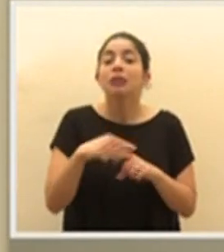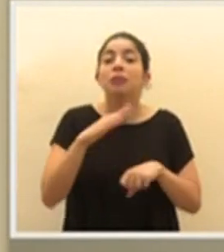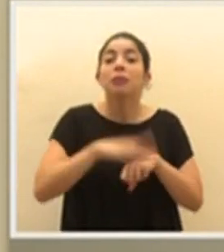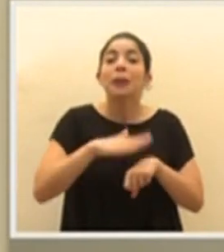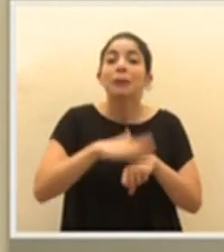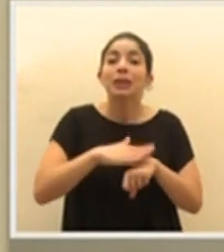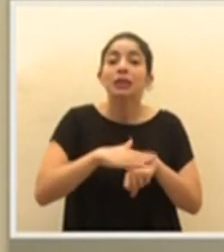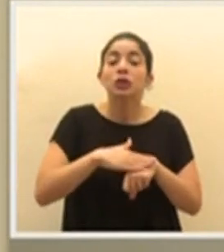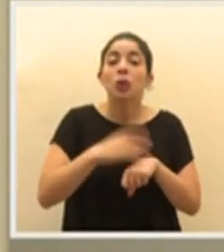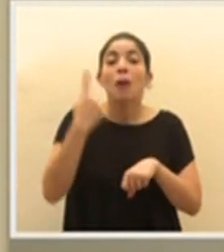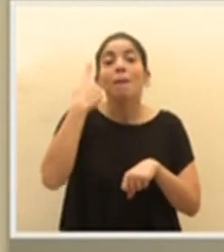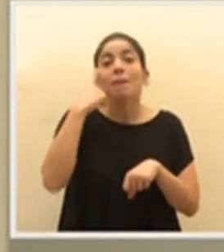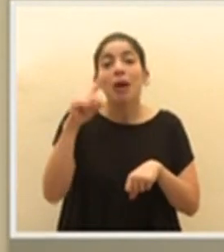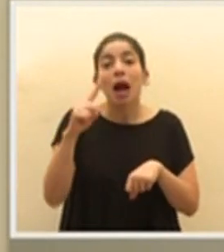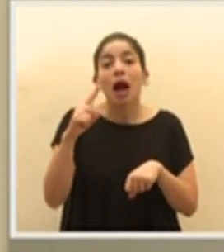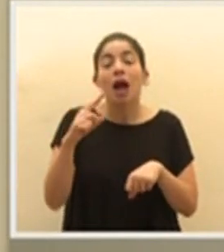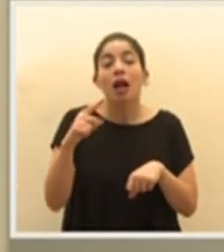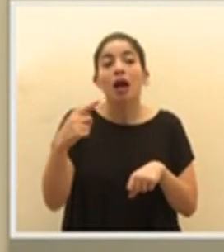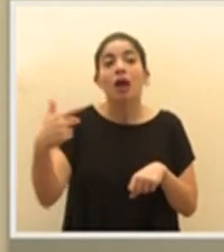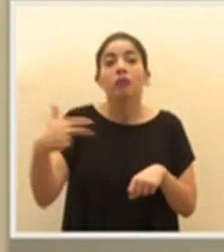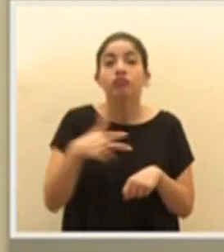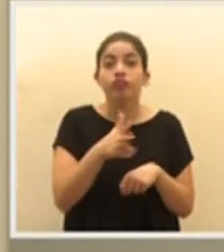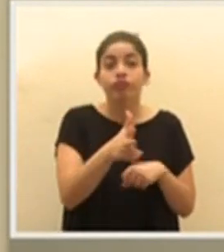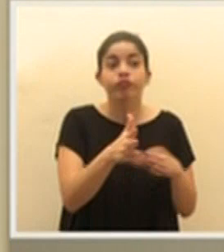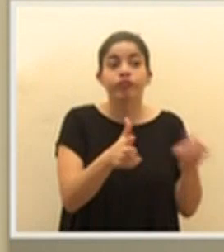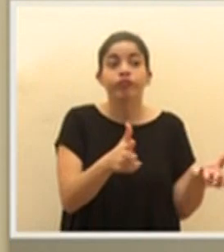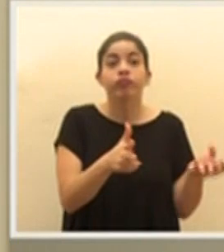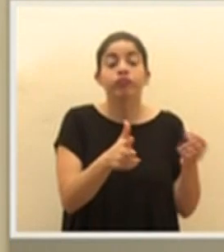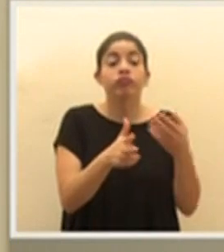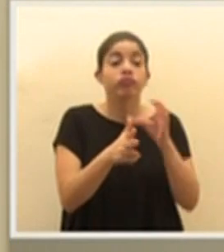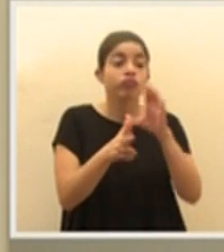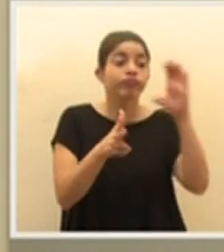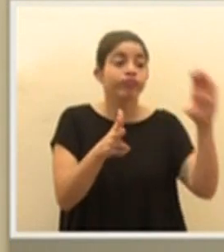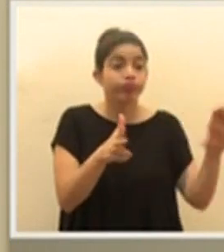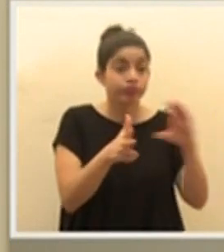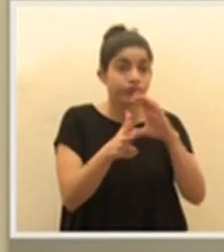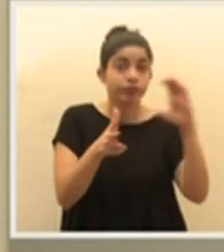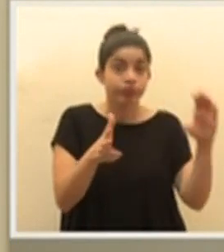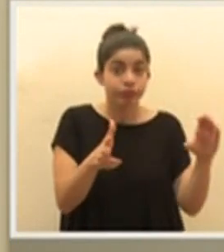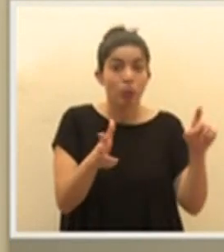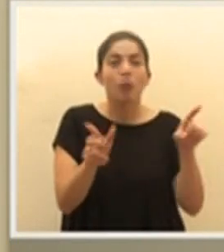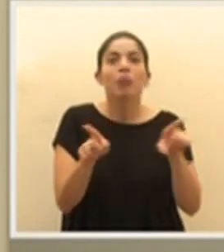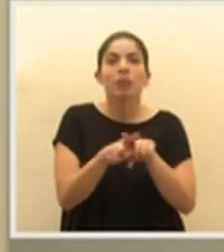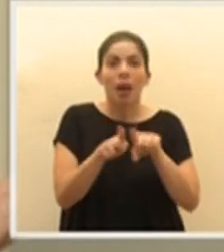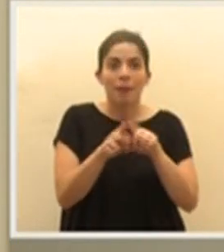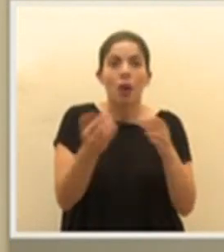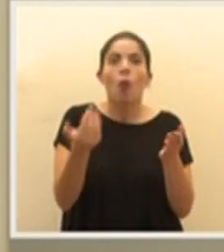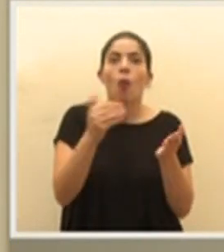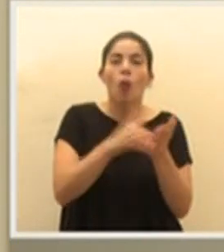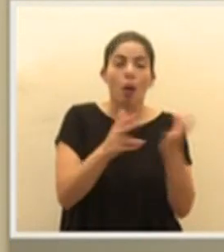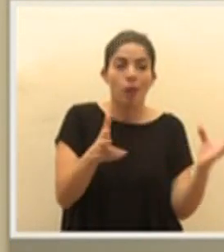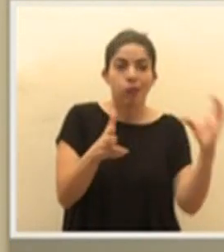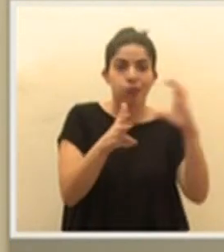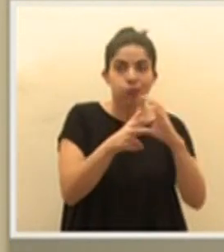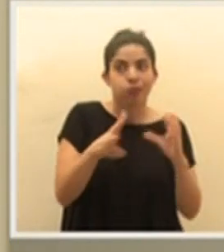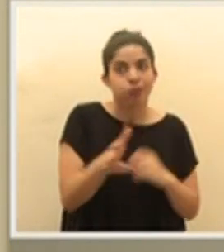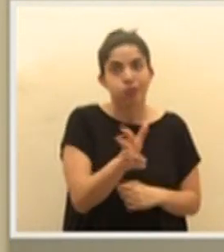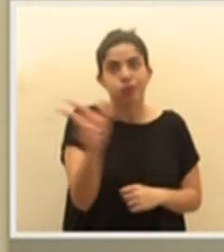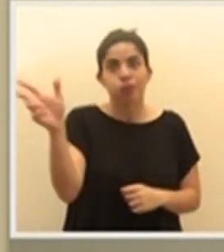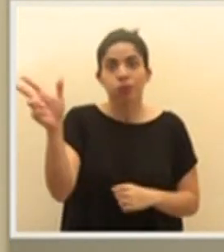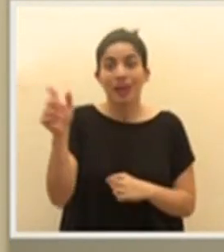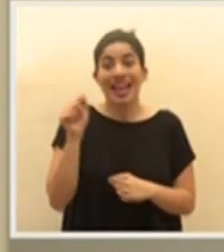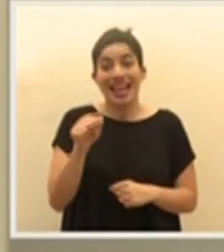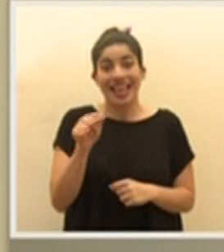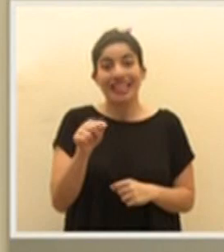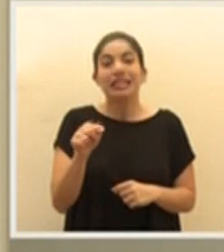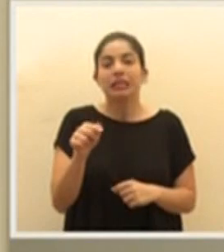permiso para que se cargue a la hora de no solo de descargar, sino de poder regresar cargado, pues es algo